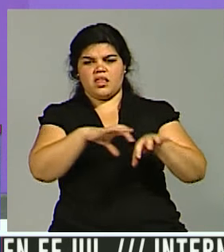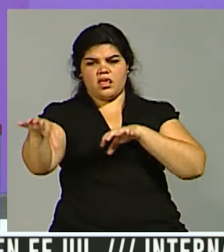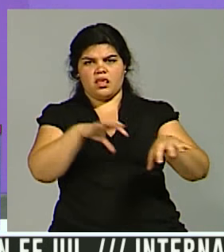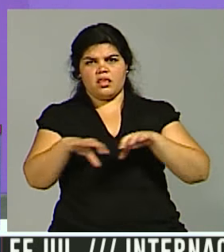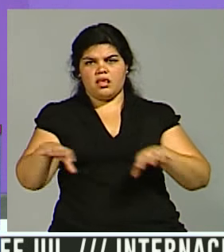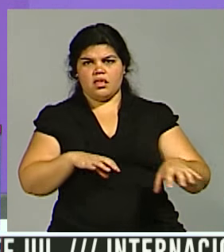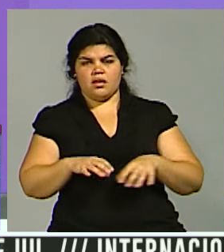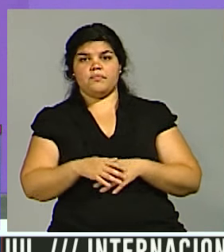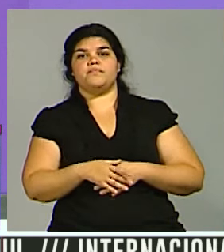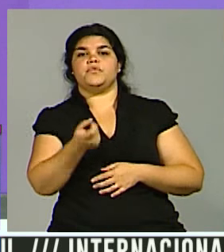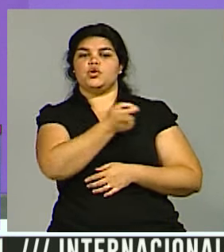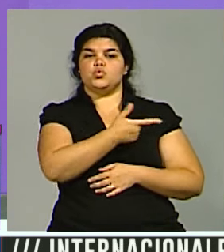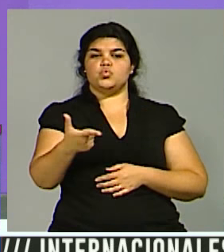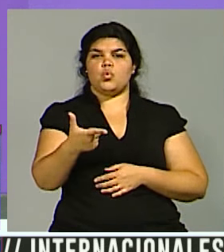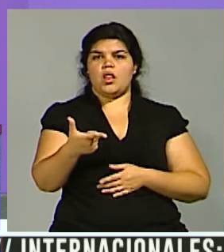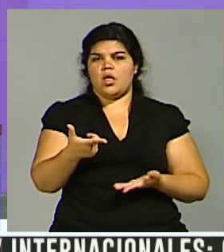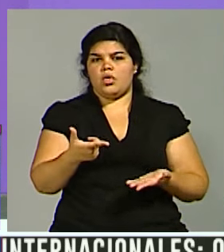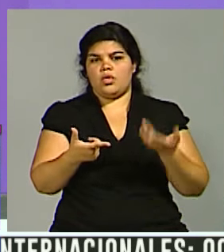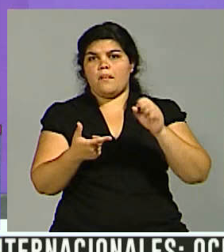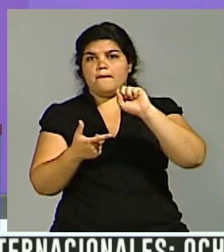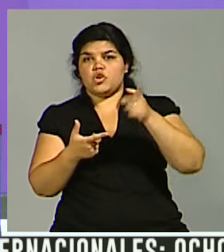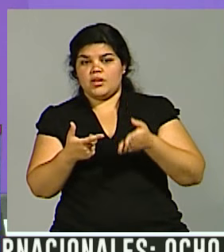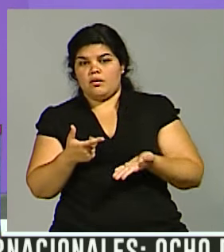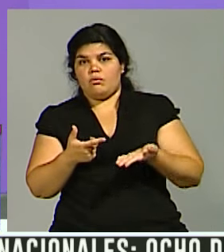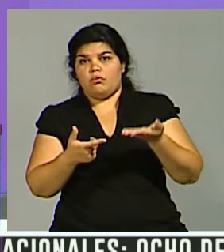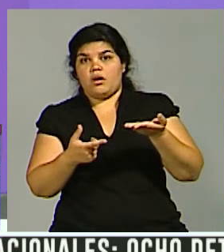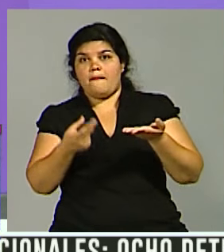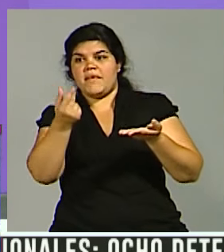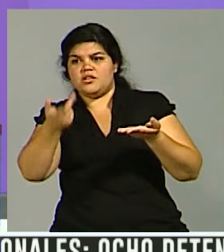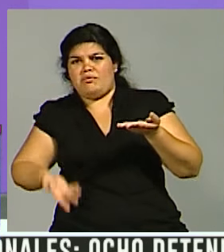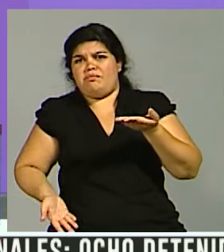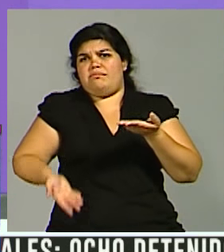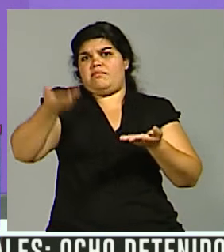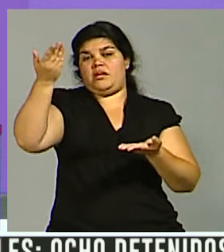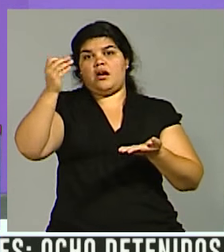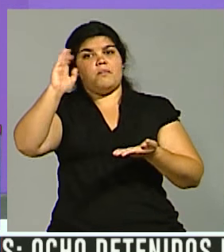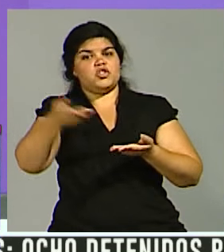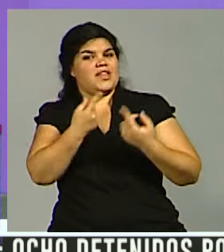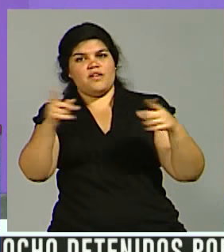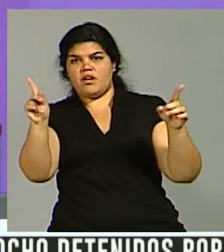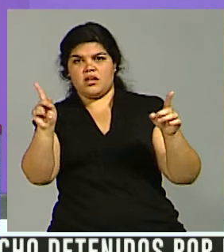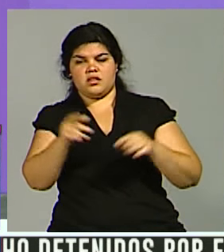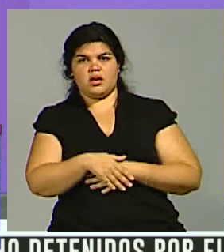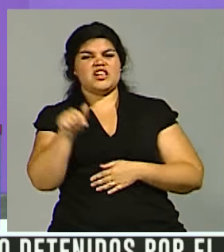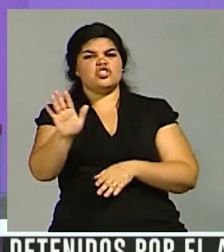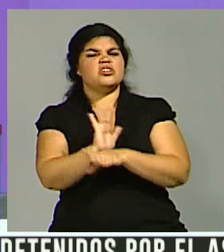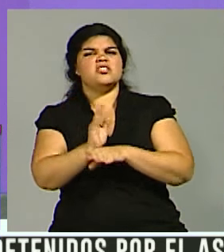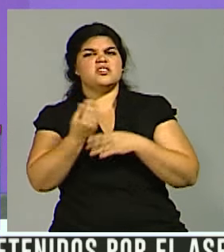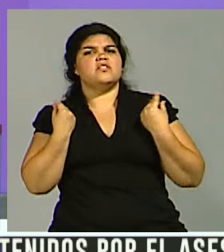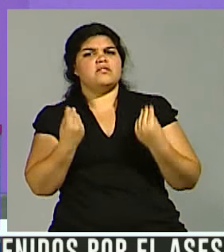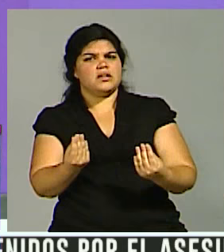punto. los salarios crecen a un porcentaje y los precios crecen a otro porcentaje. Técnicamente se dice que